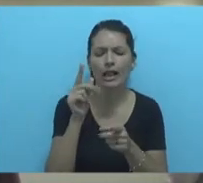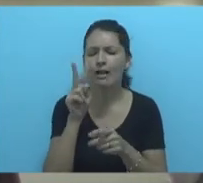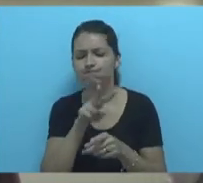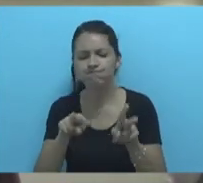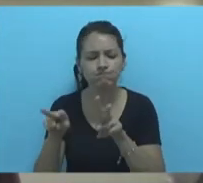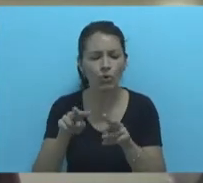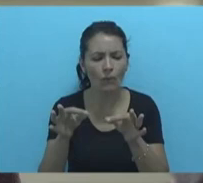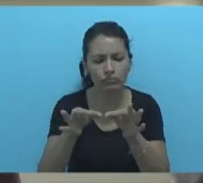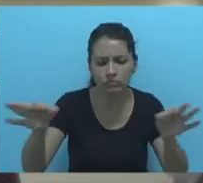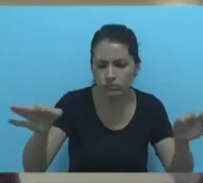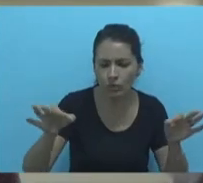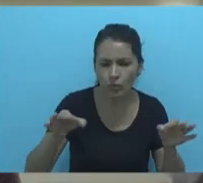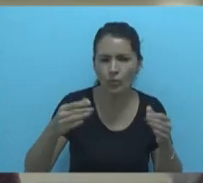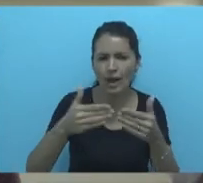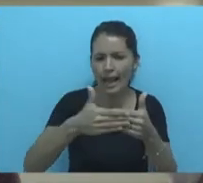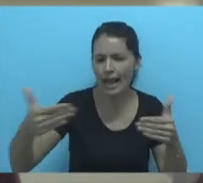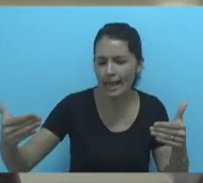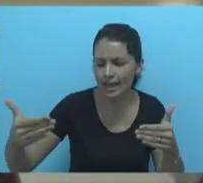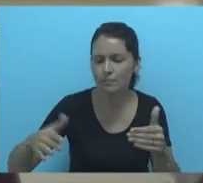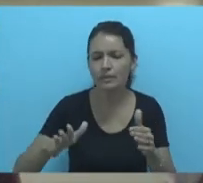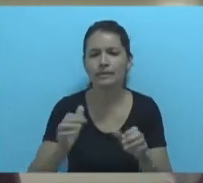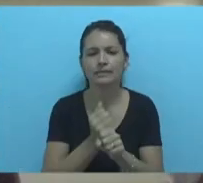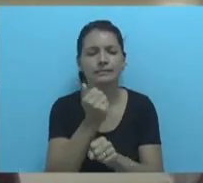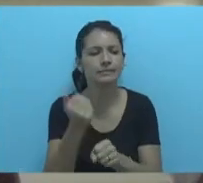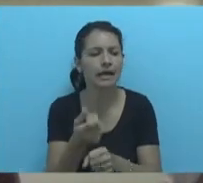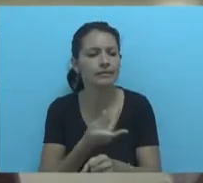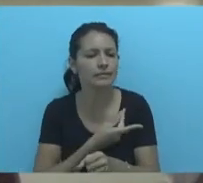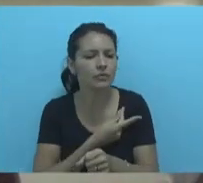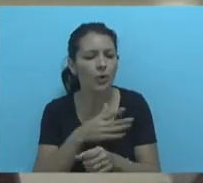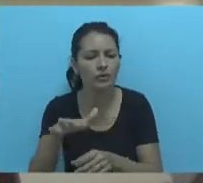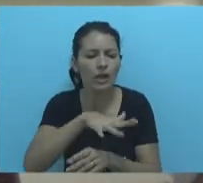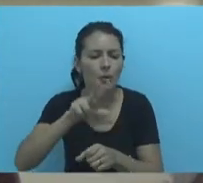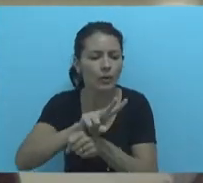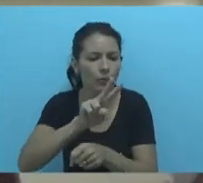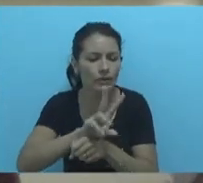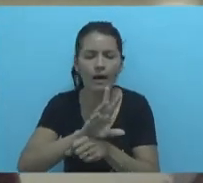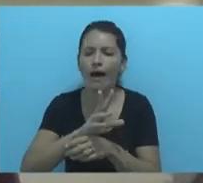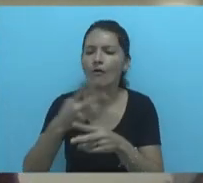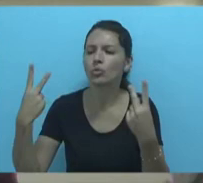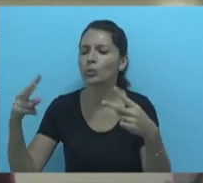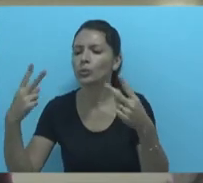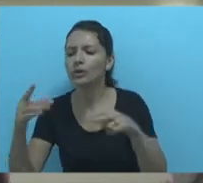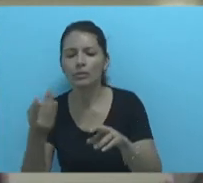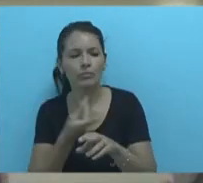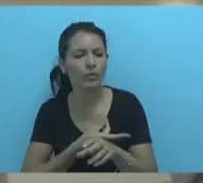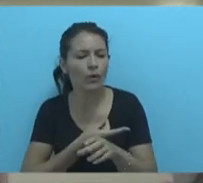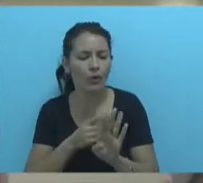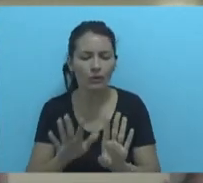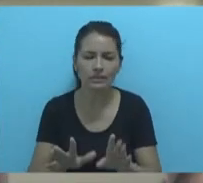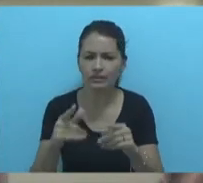van a producir la promoción de actividades turísticas.